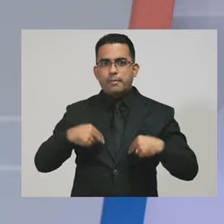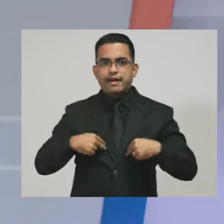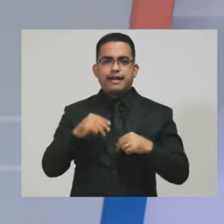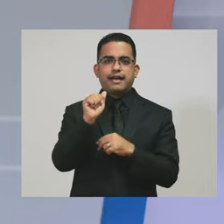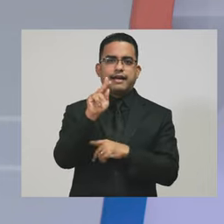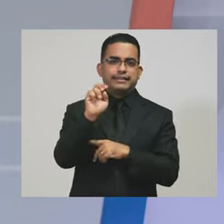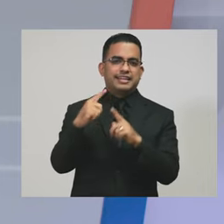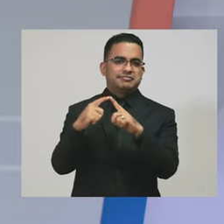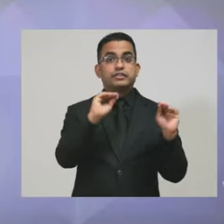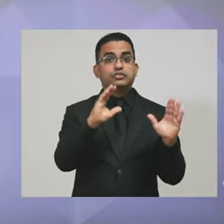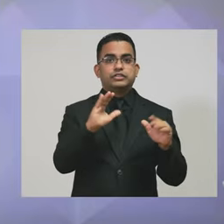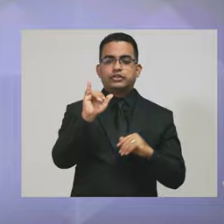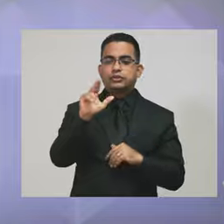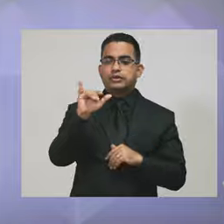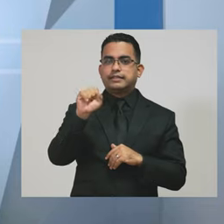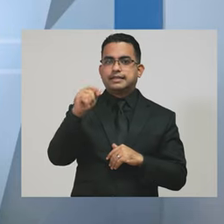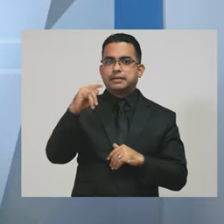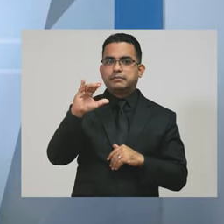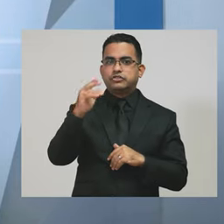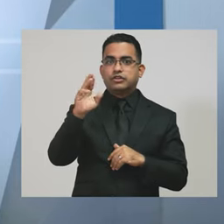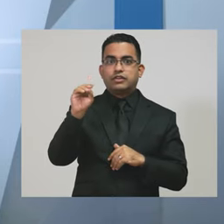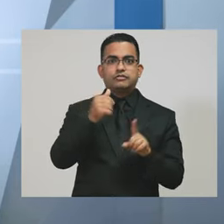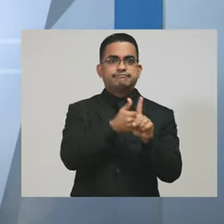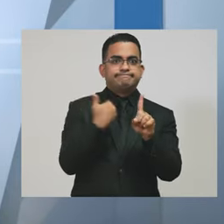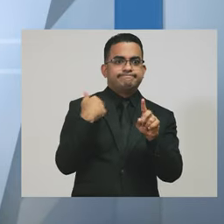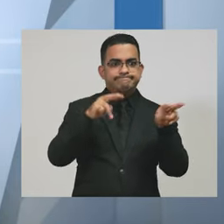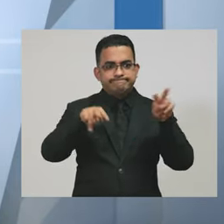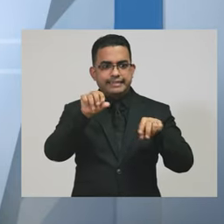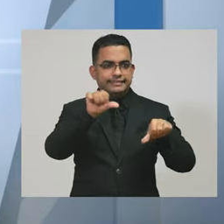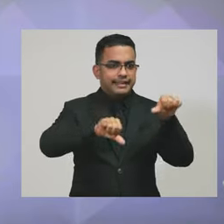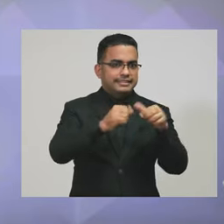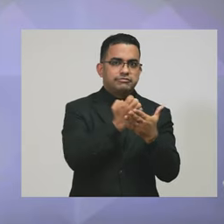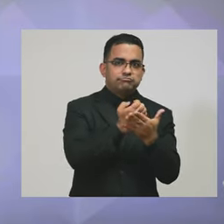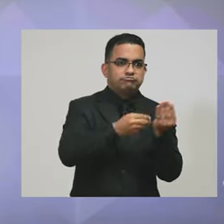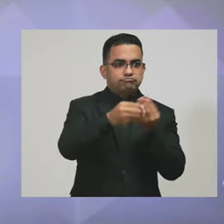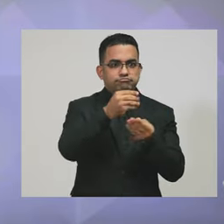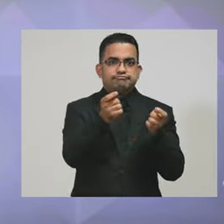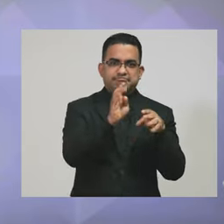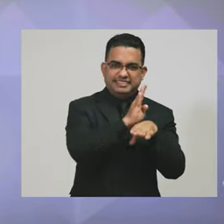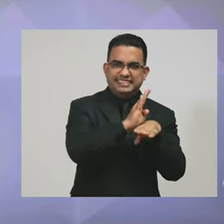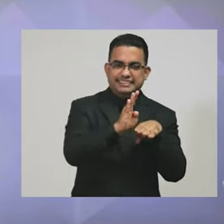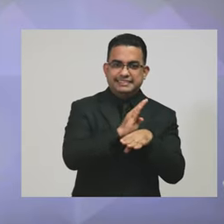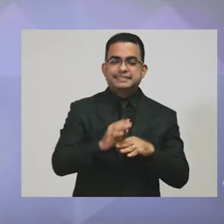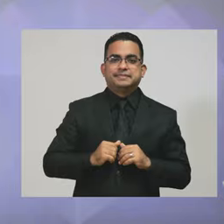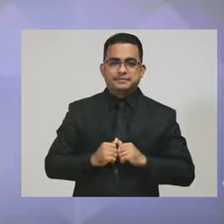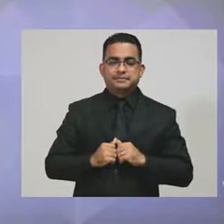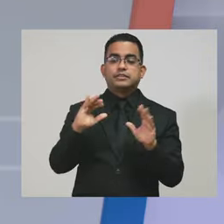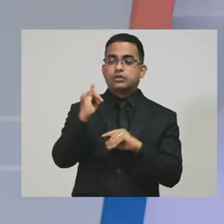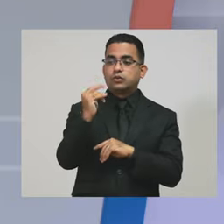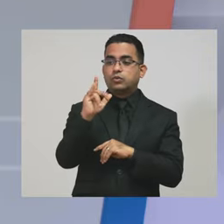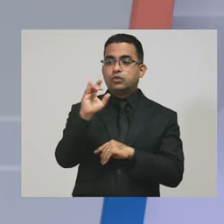humanidades y artes la profesora julisa pichardo decana de la facultad de ciencias económicas y administrativas